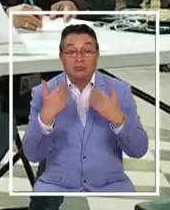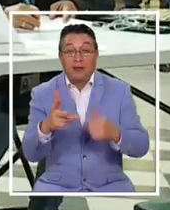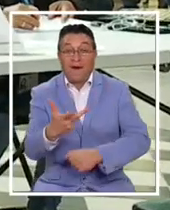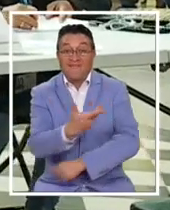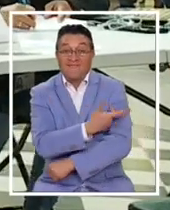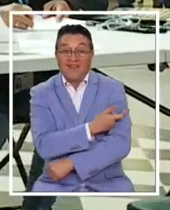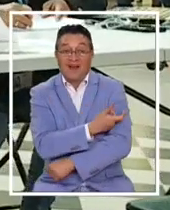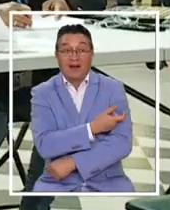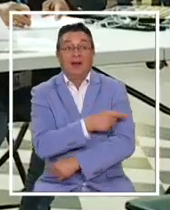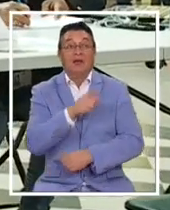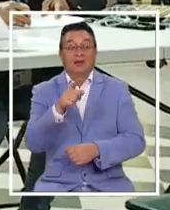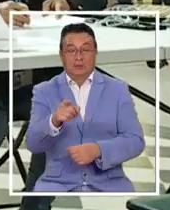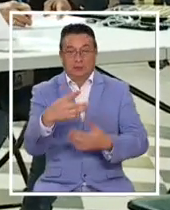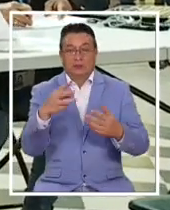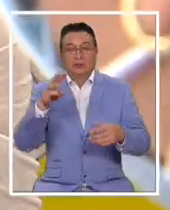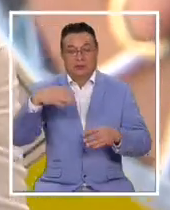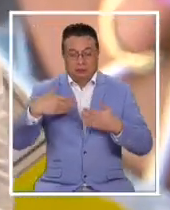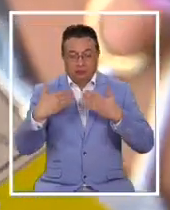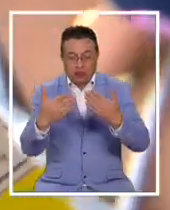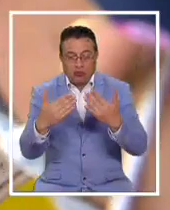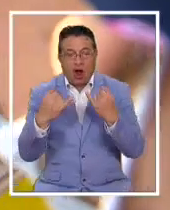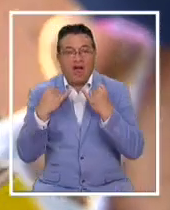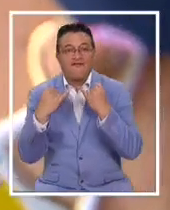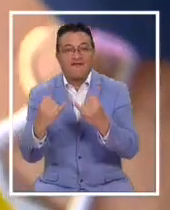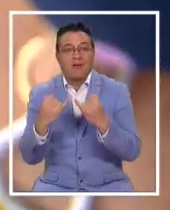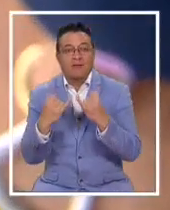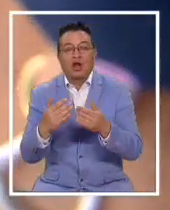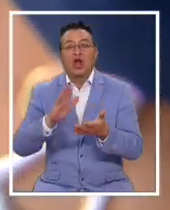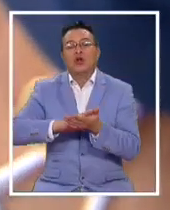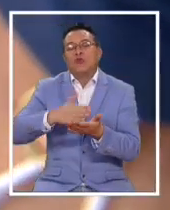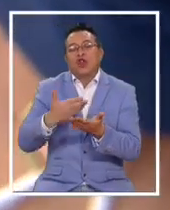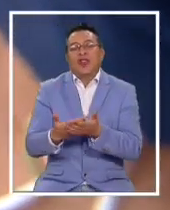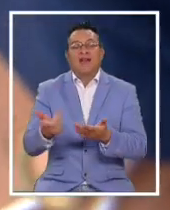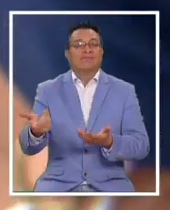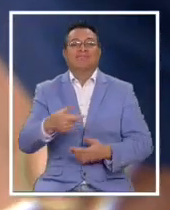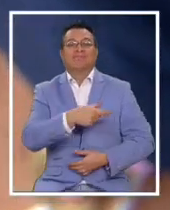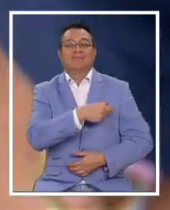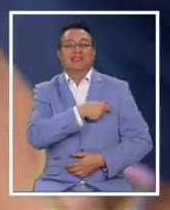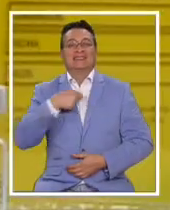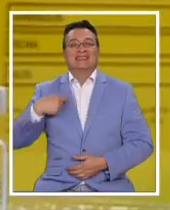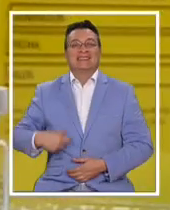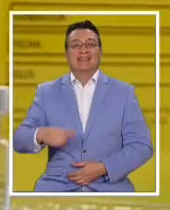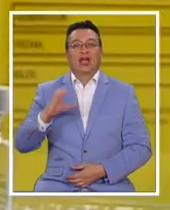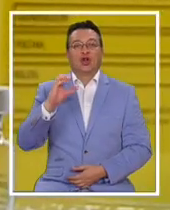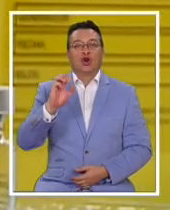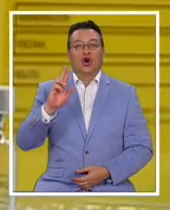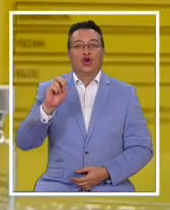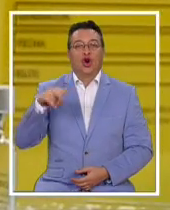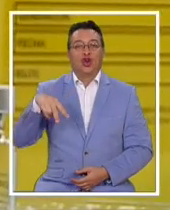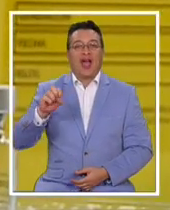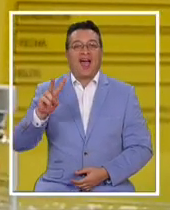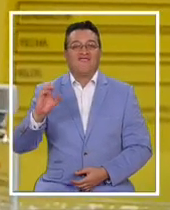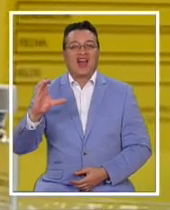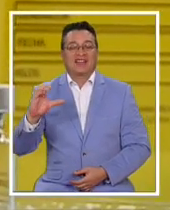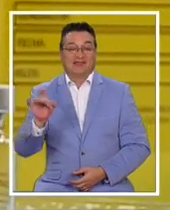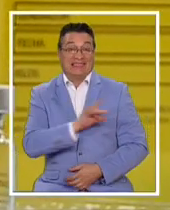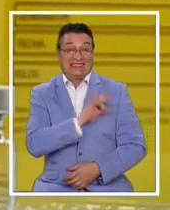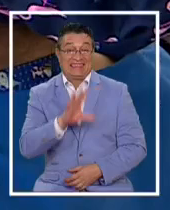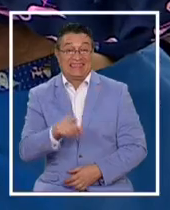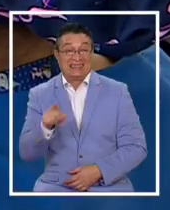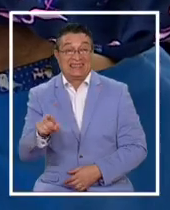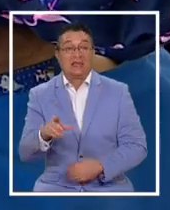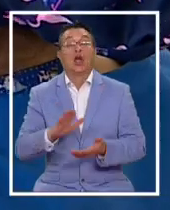vacunación, el MinSal entregó los primeros resultados de efectividad de la vacuna china CoronaVac en población chilena. Los números dicen